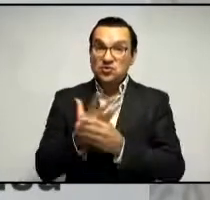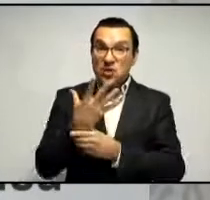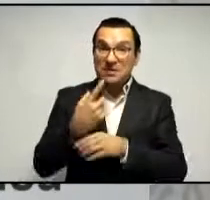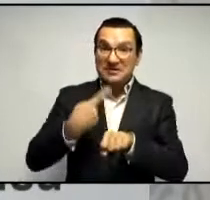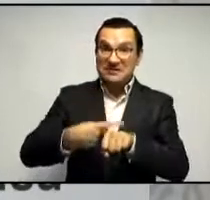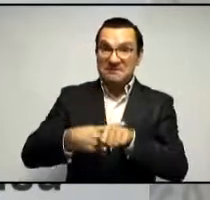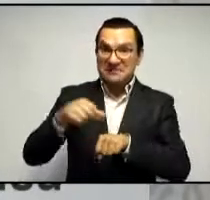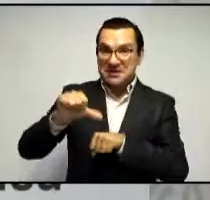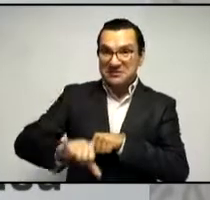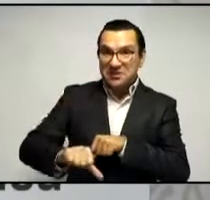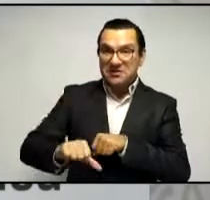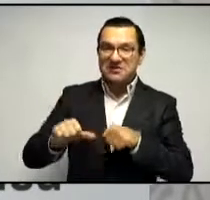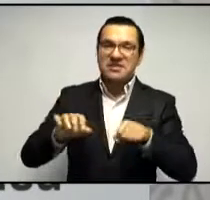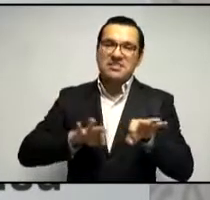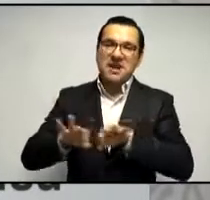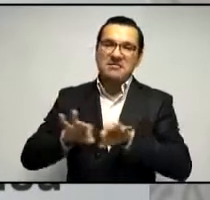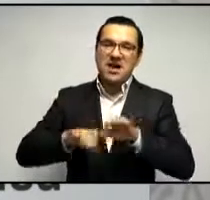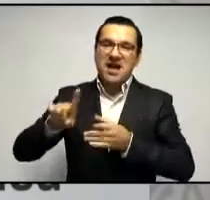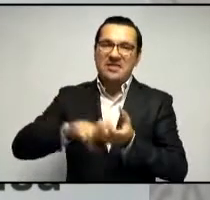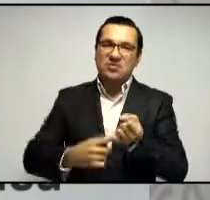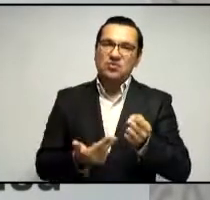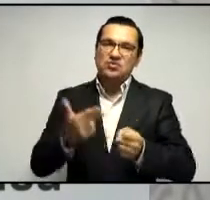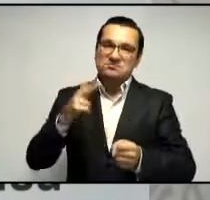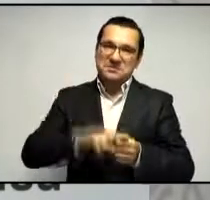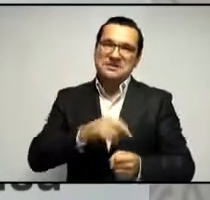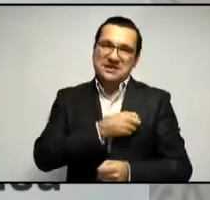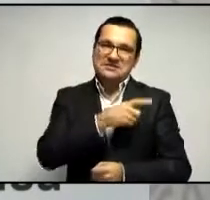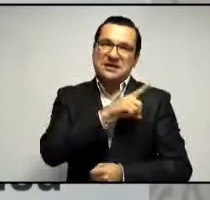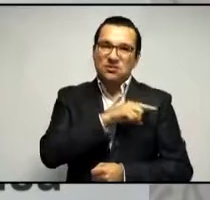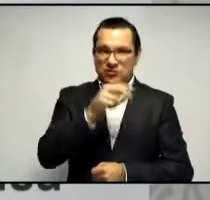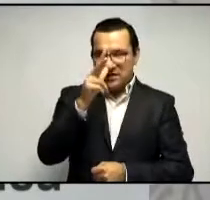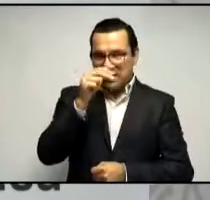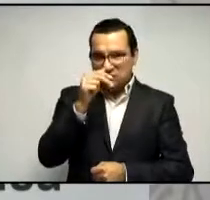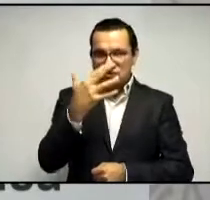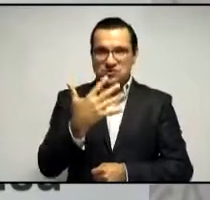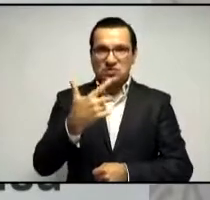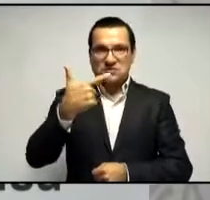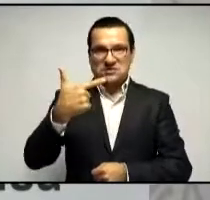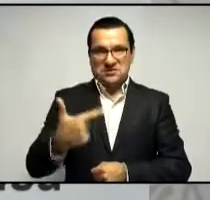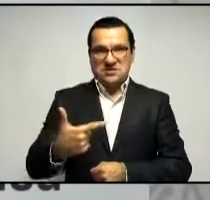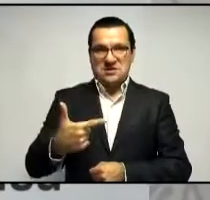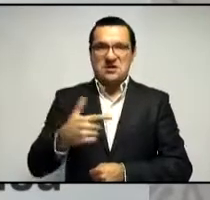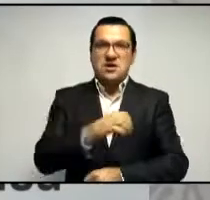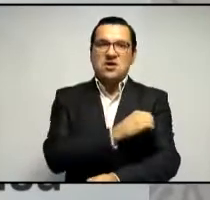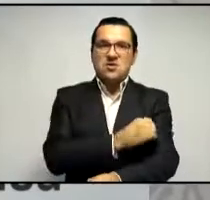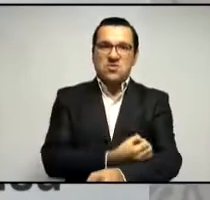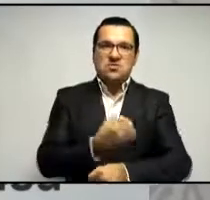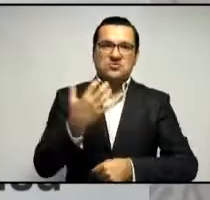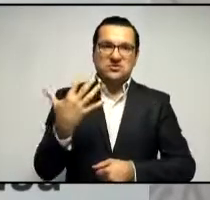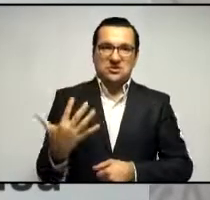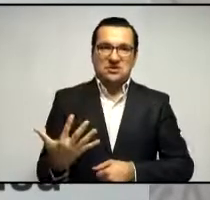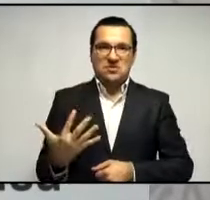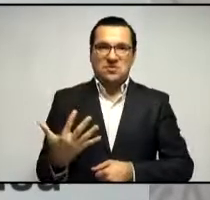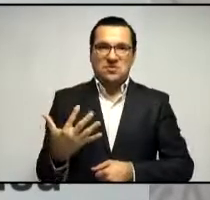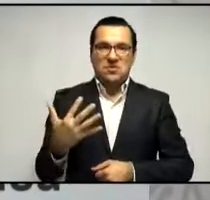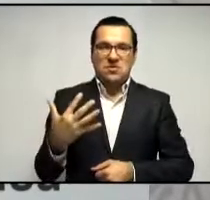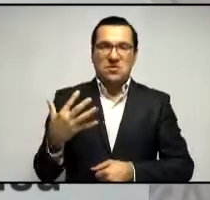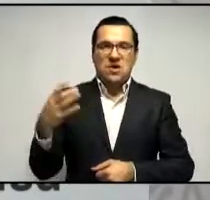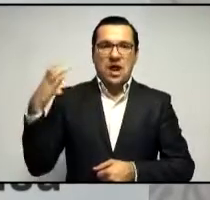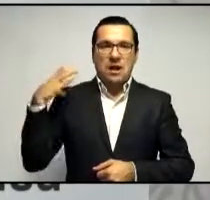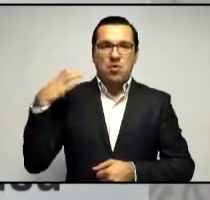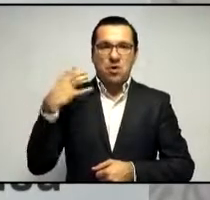ocurrieron en trabajadores de la salud hermosillo 57 cajeme 5 caborca